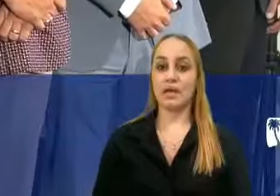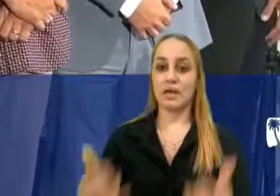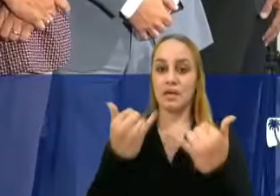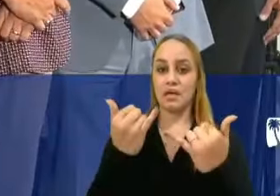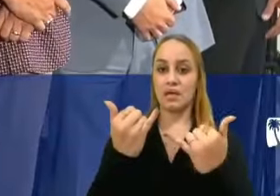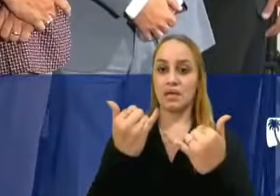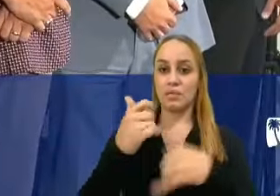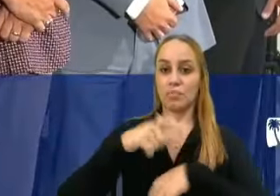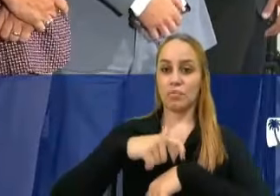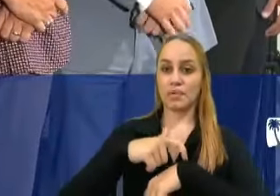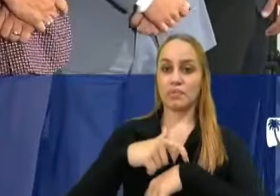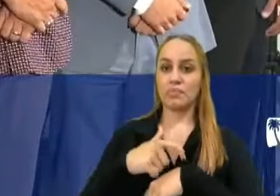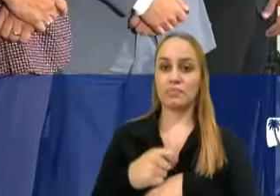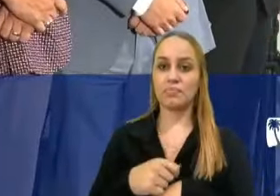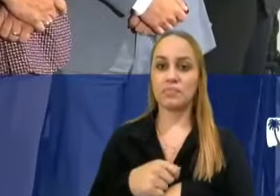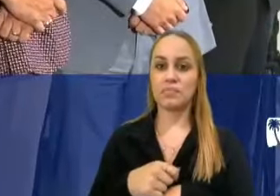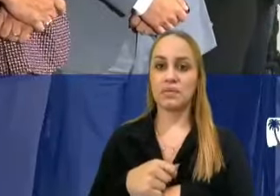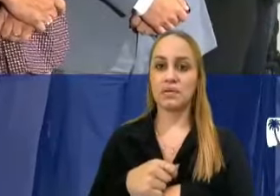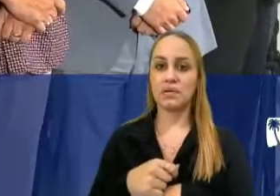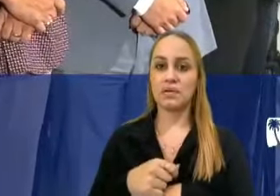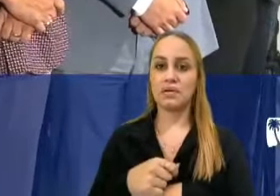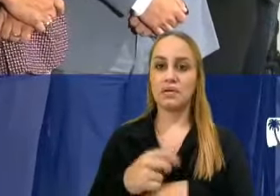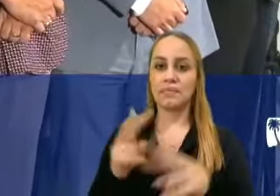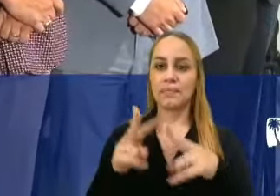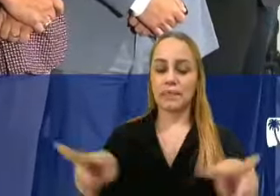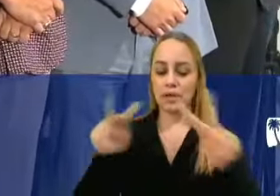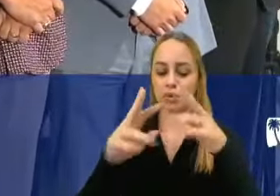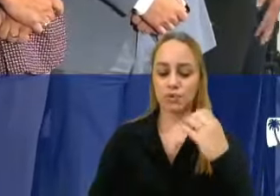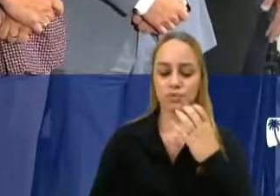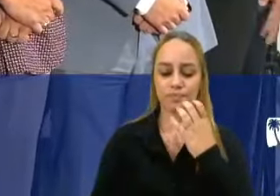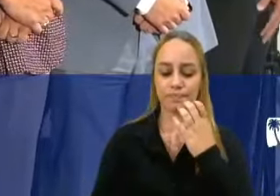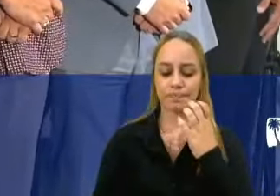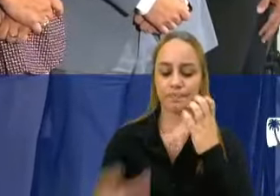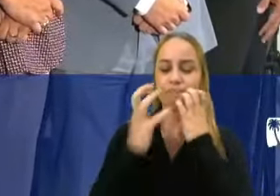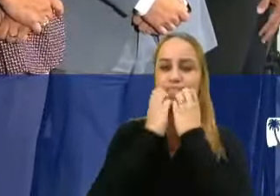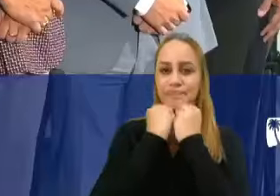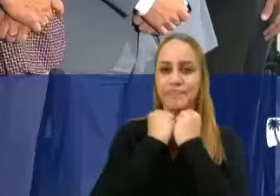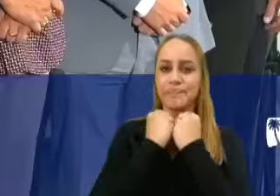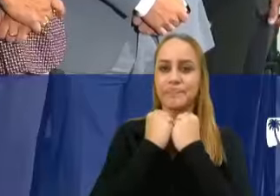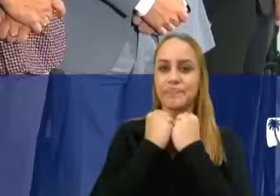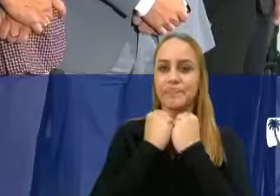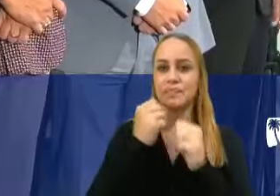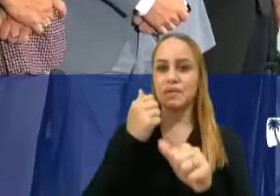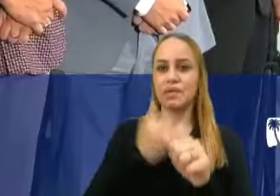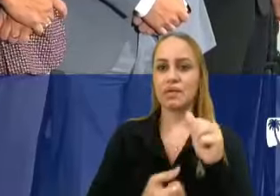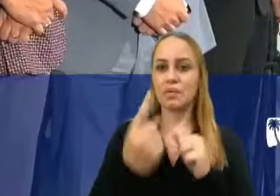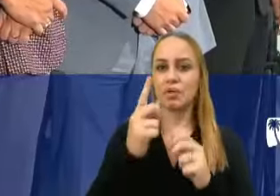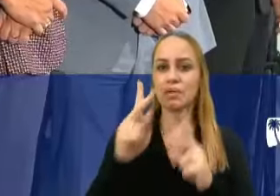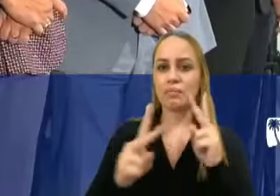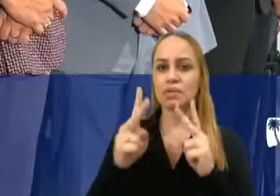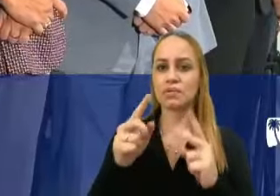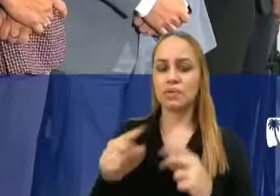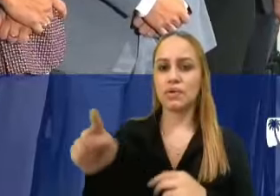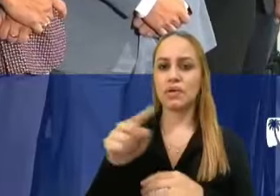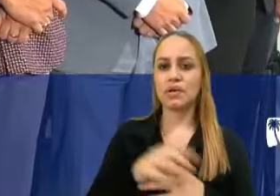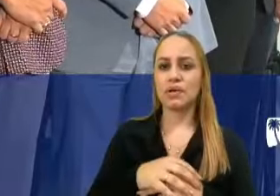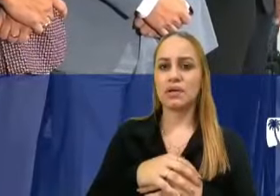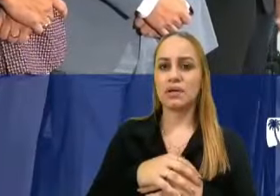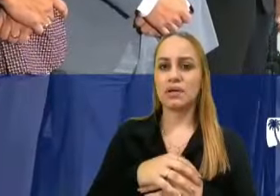a servirle al pueblo de Puerto Rico también el caucus del senado ha determinado por votación establecer dos